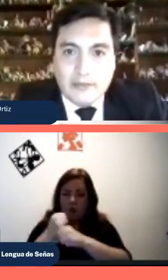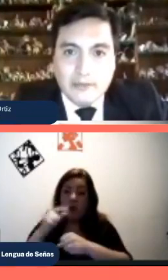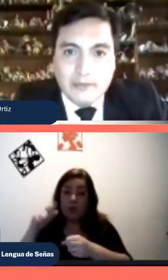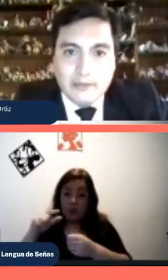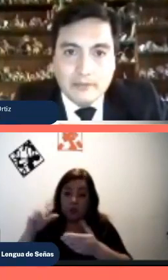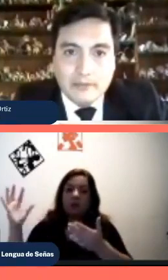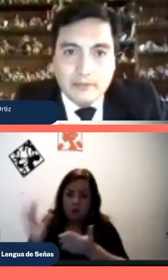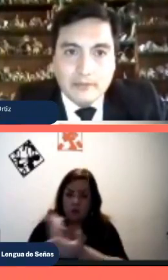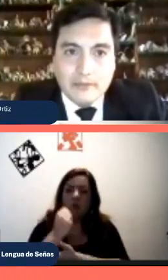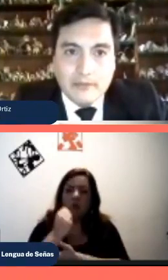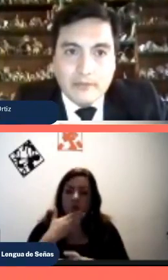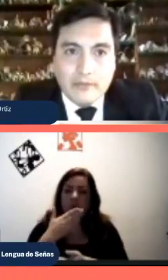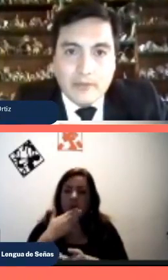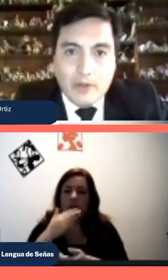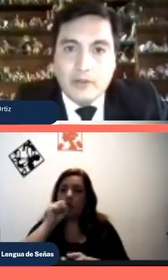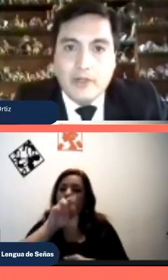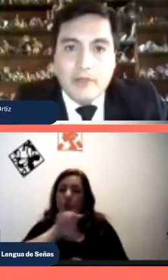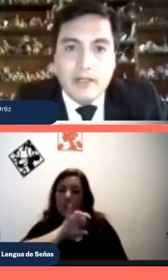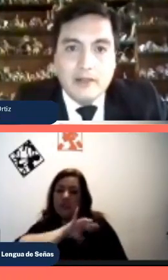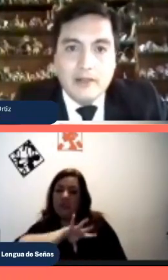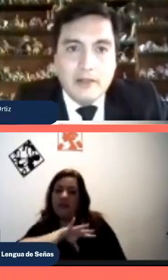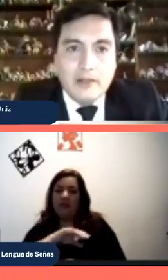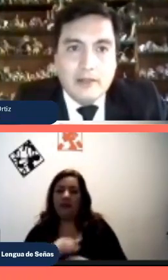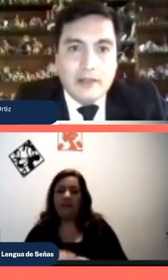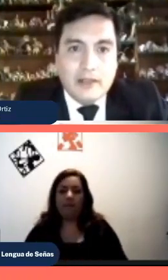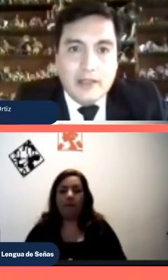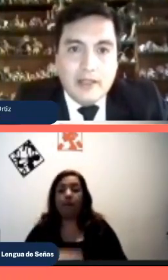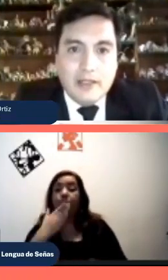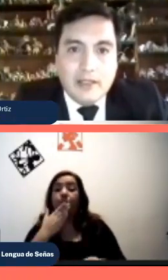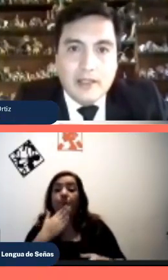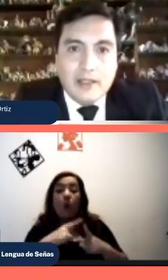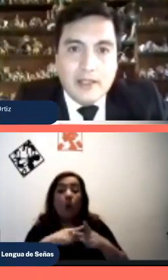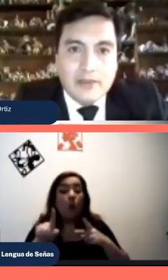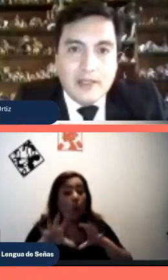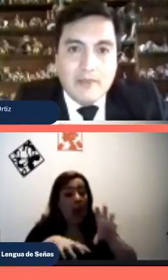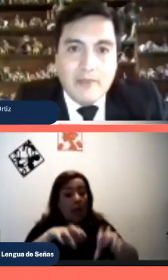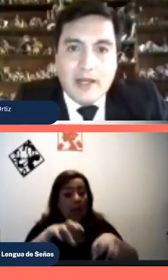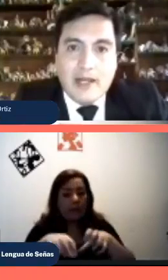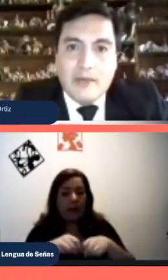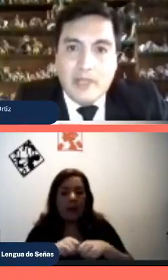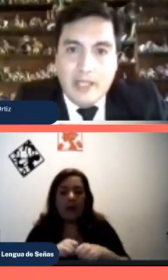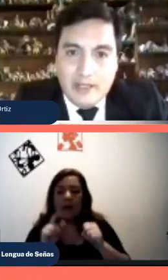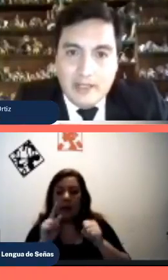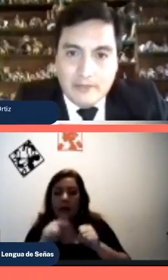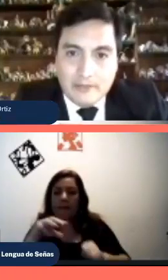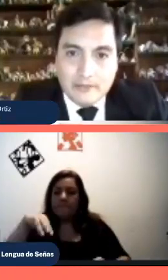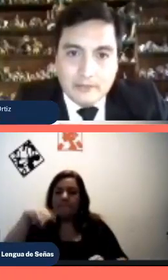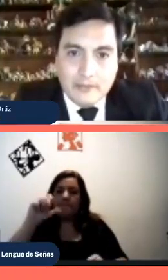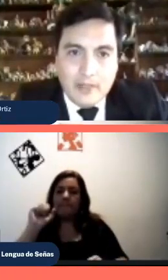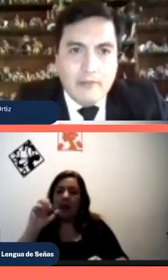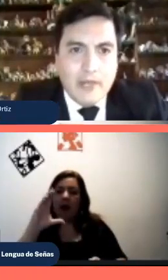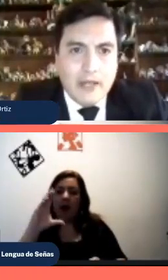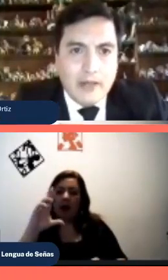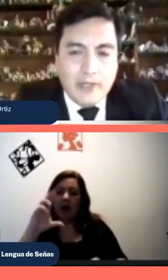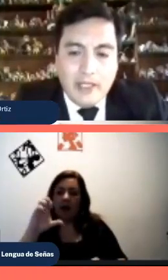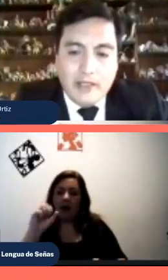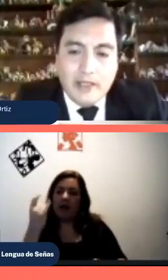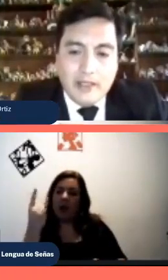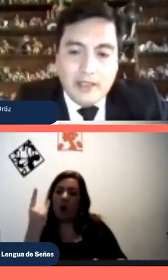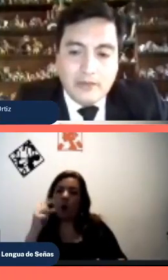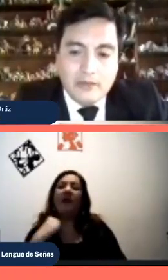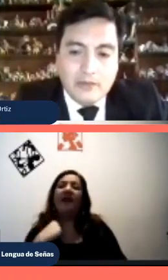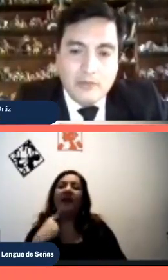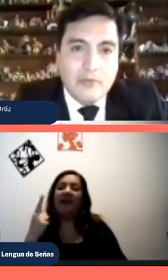chilena. Otro animal es el Macrauquenia.